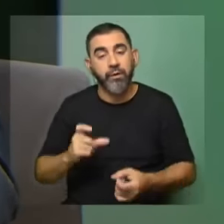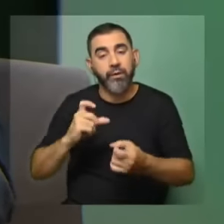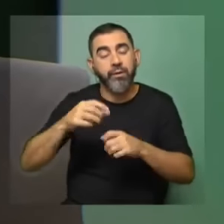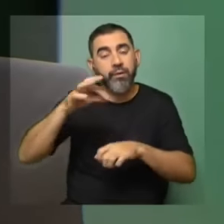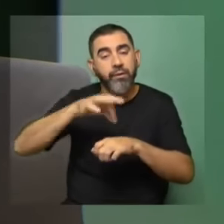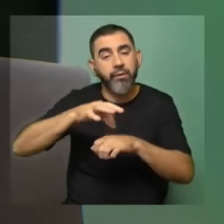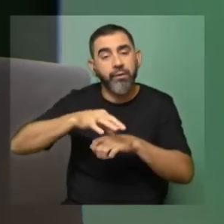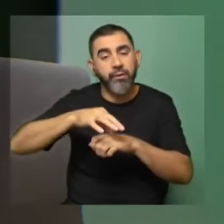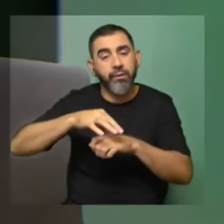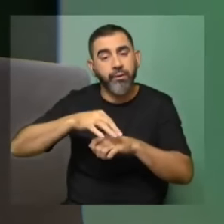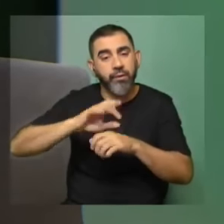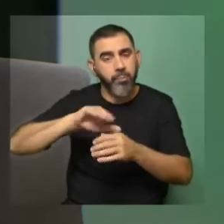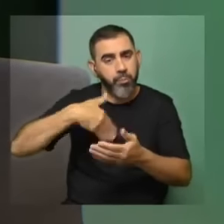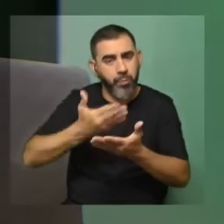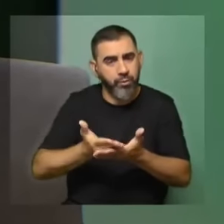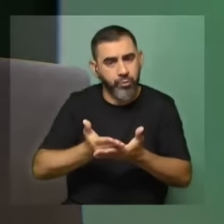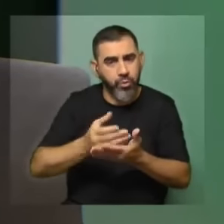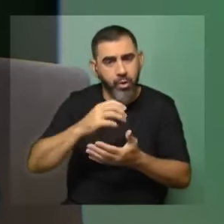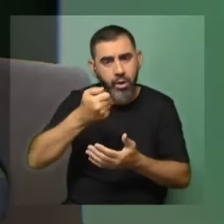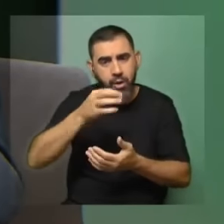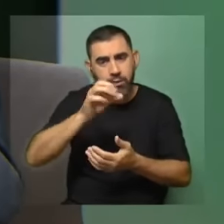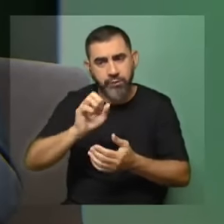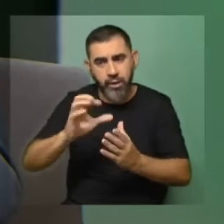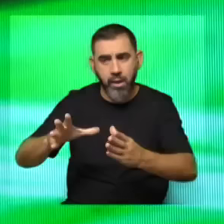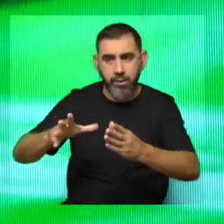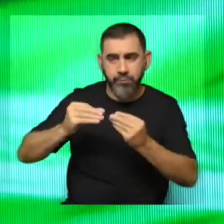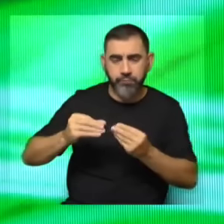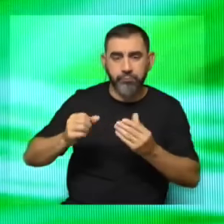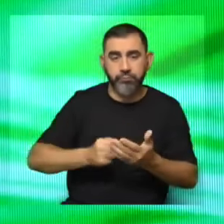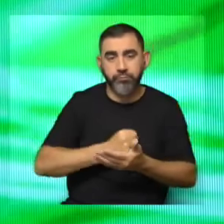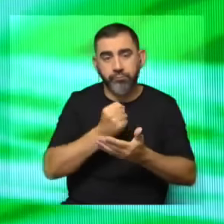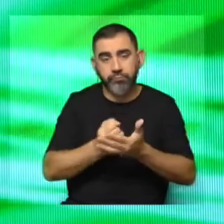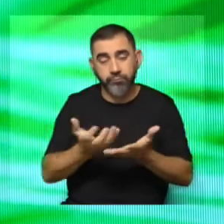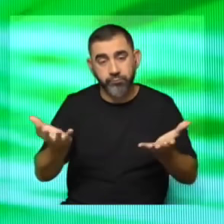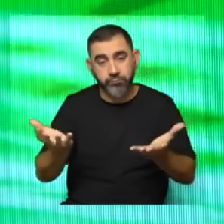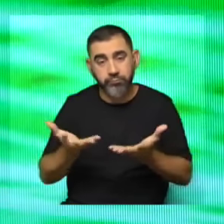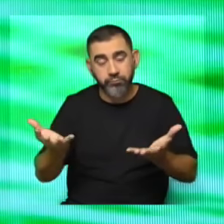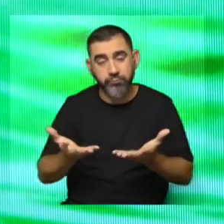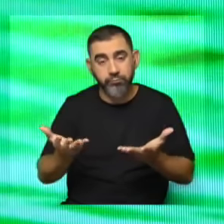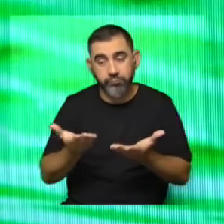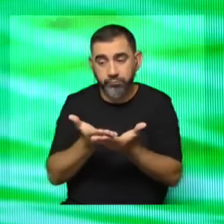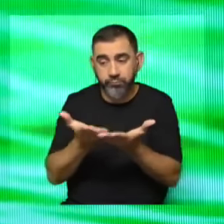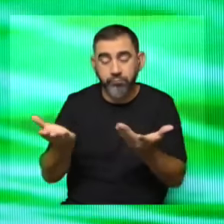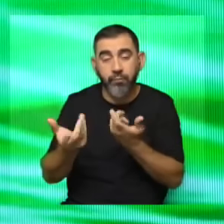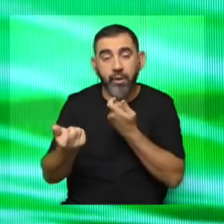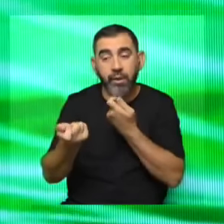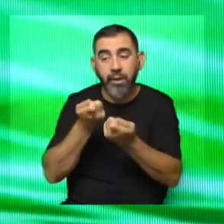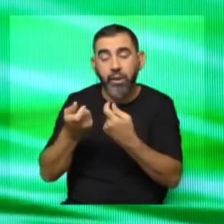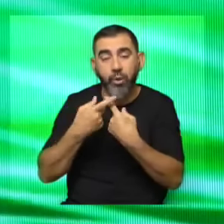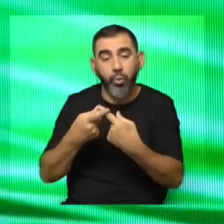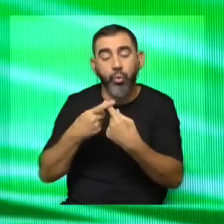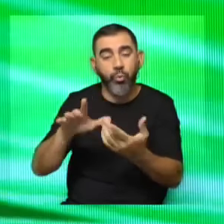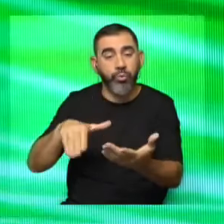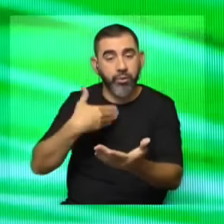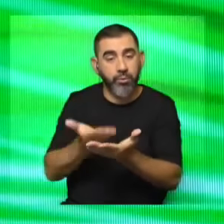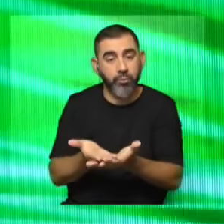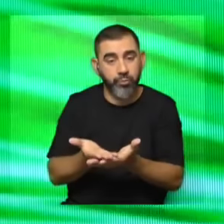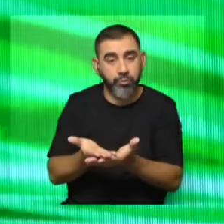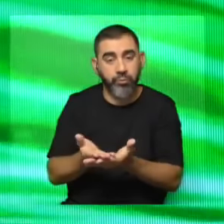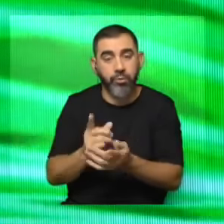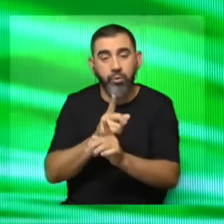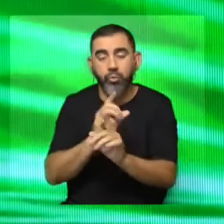Uruguay hubo eco en hace por ejemplo o en salud pública hasta este momento están arriba de la mesa de negociación las propuestas que nos han hecho No